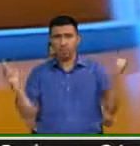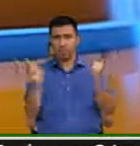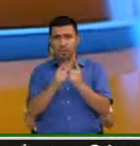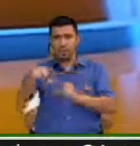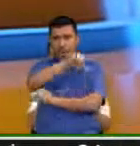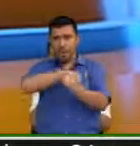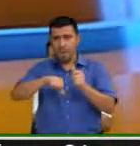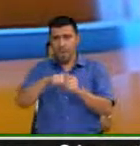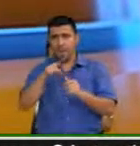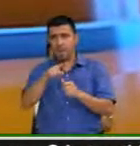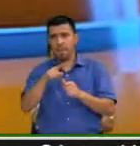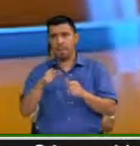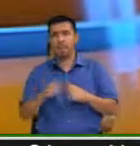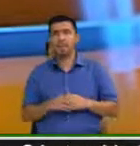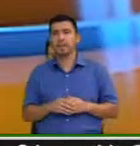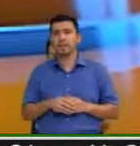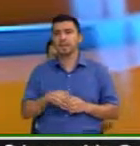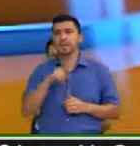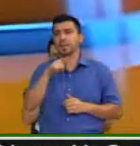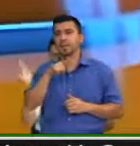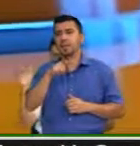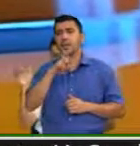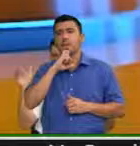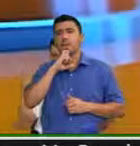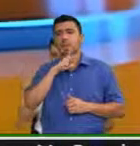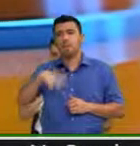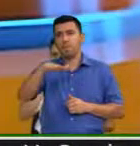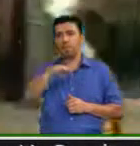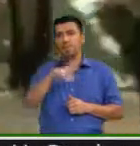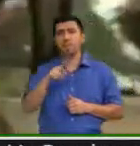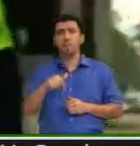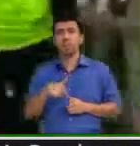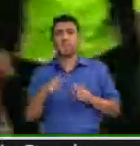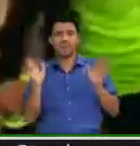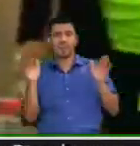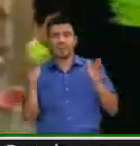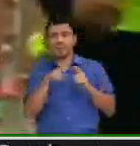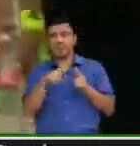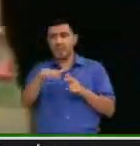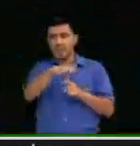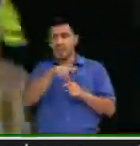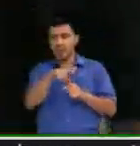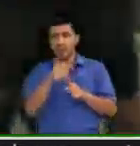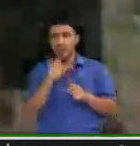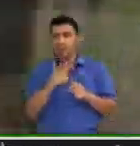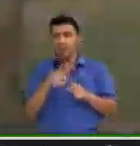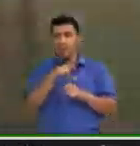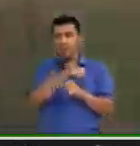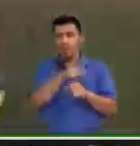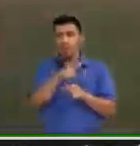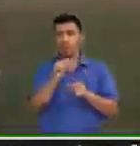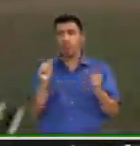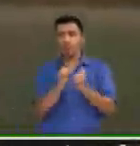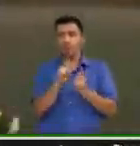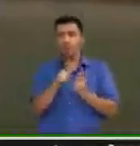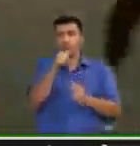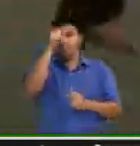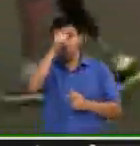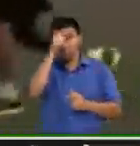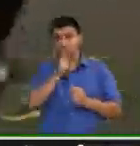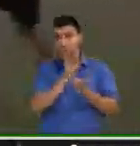de las Cigarras, y aquí partirá el señor gobernador y todos los alcaldes que nos van a acompañar. Para los élites, la cita es este domingo en el